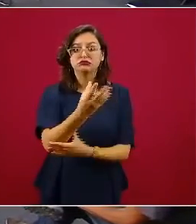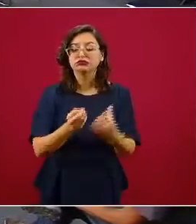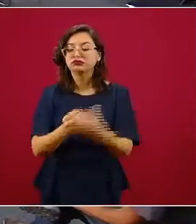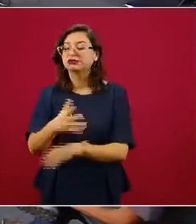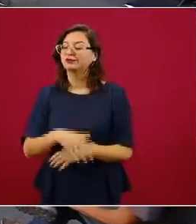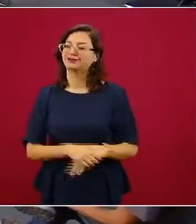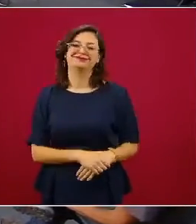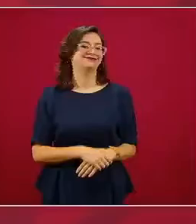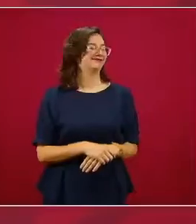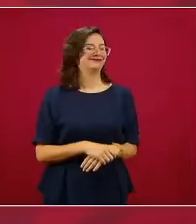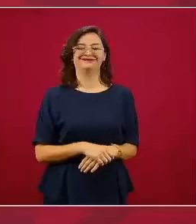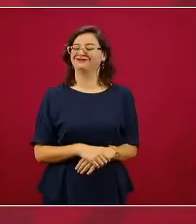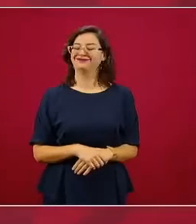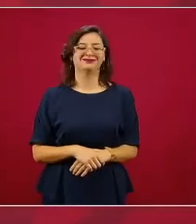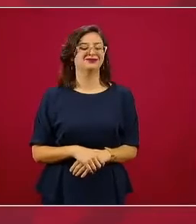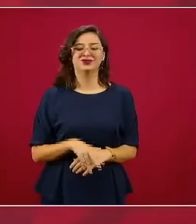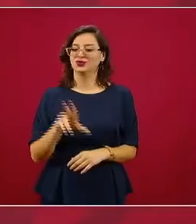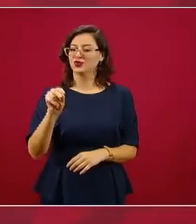cuidándonos.